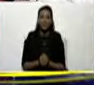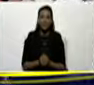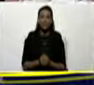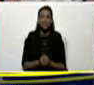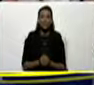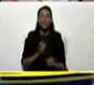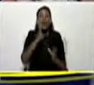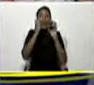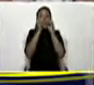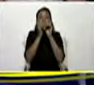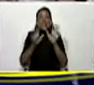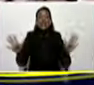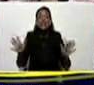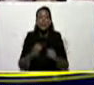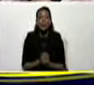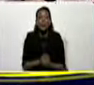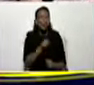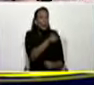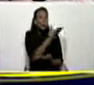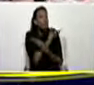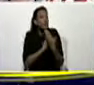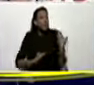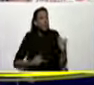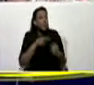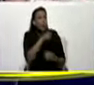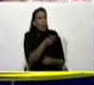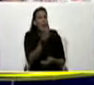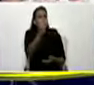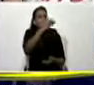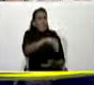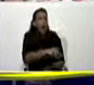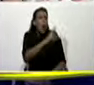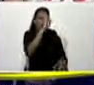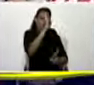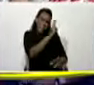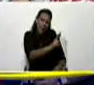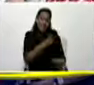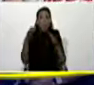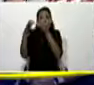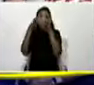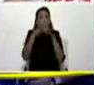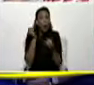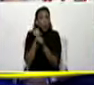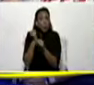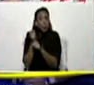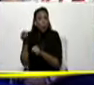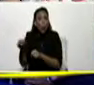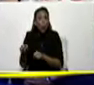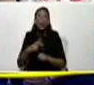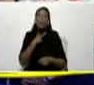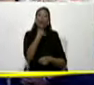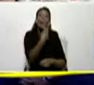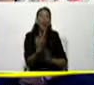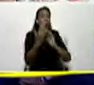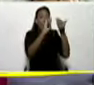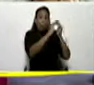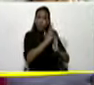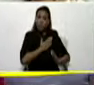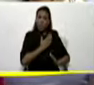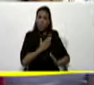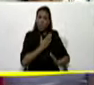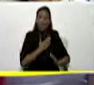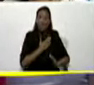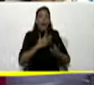Dios te bendiga. Bueno, presidente, aparte de eso, con todo el respeto de todos mis compañeros, como portavoz de mi comunidad,